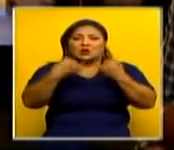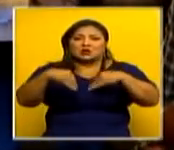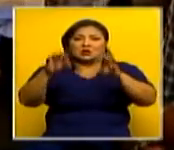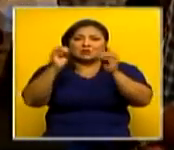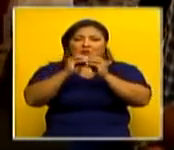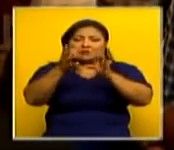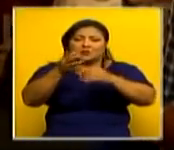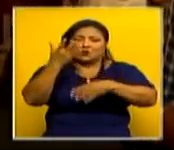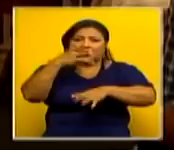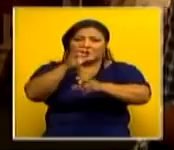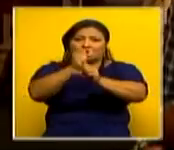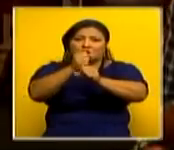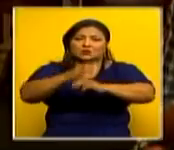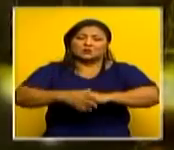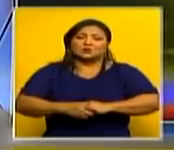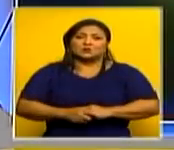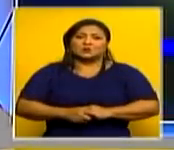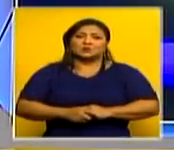más. Muy buenas noches.